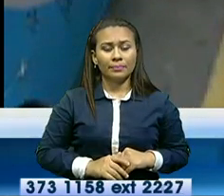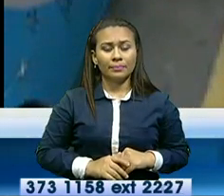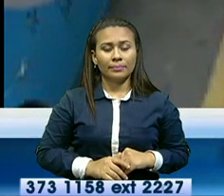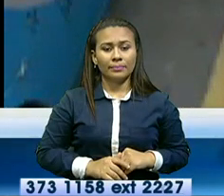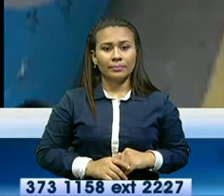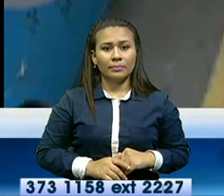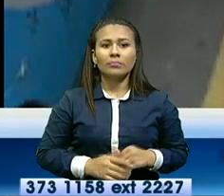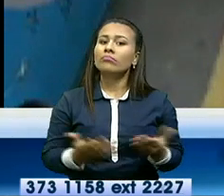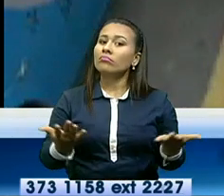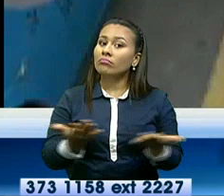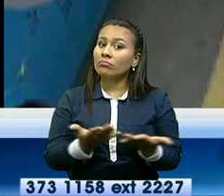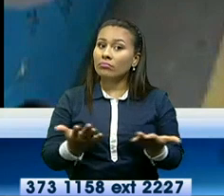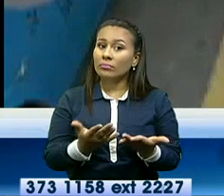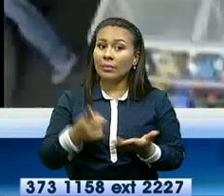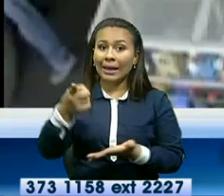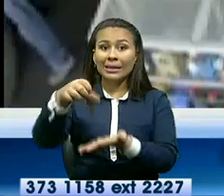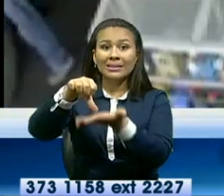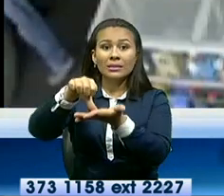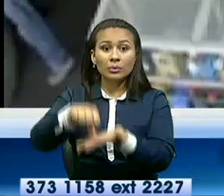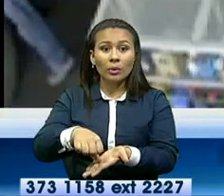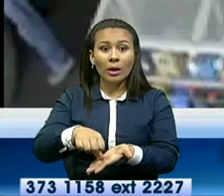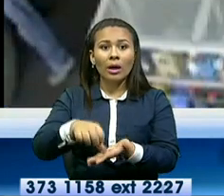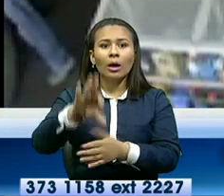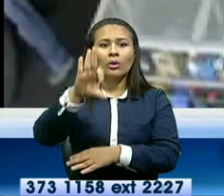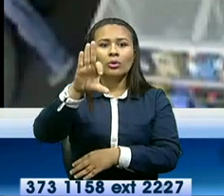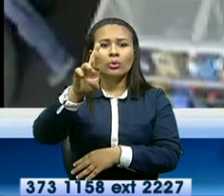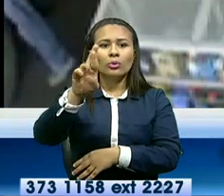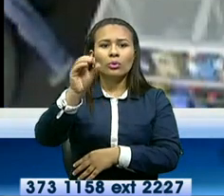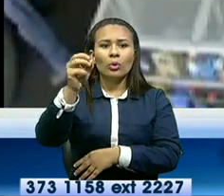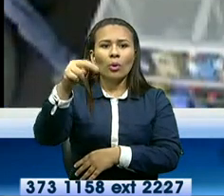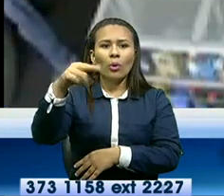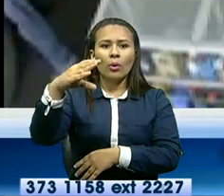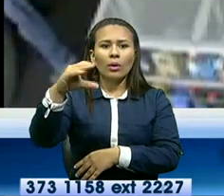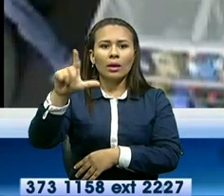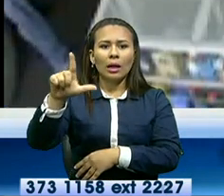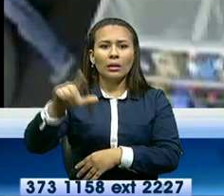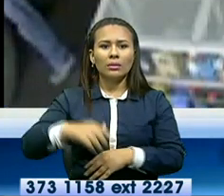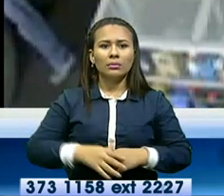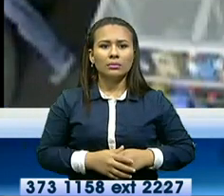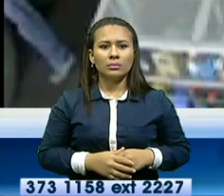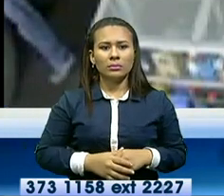Y ocurrió en la ciudad de La Troncal.